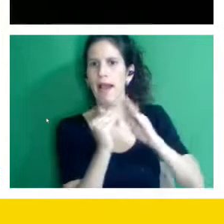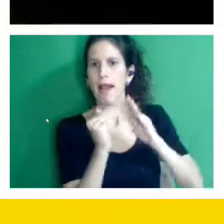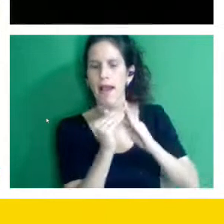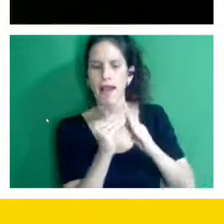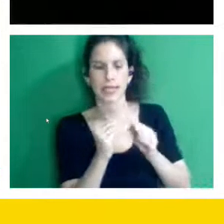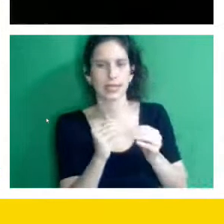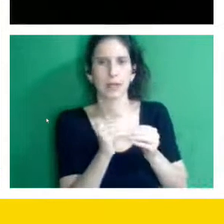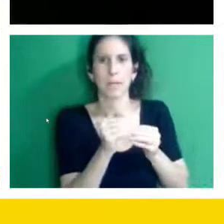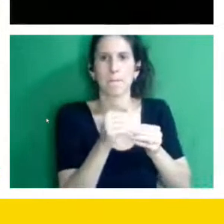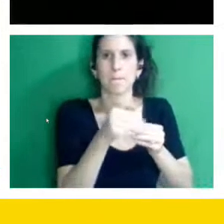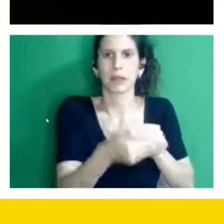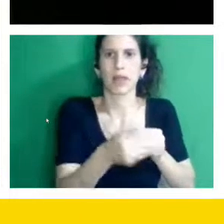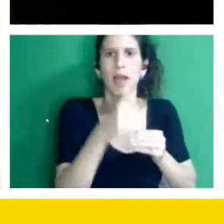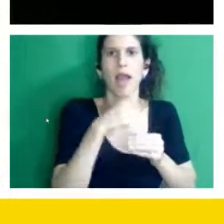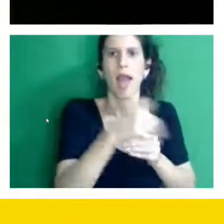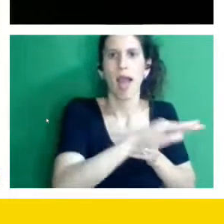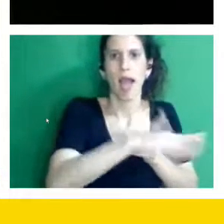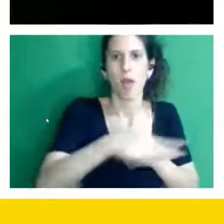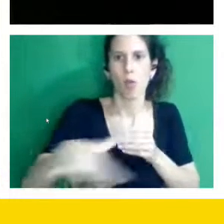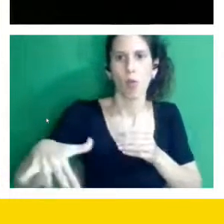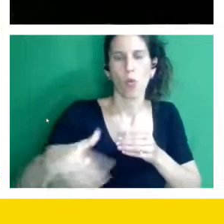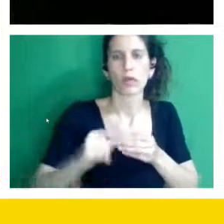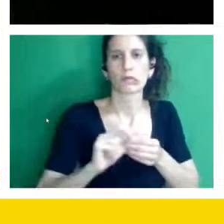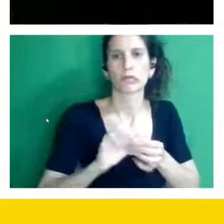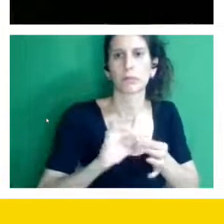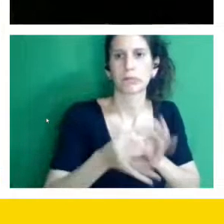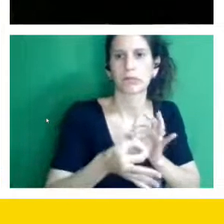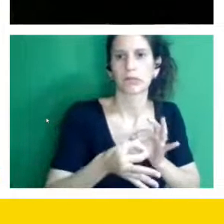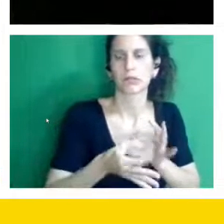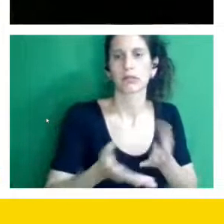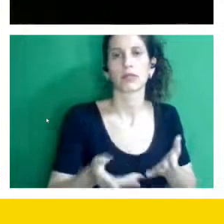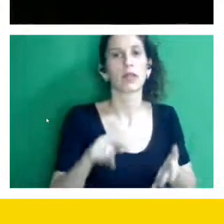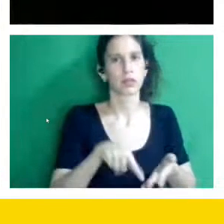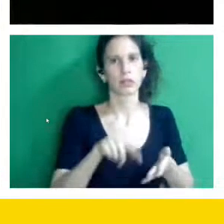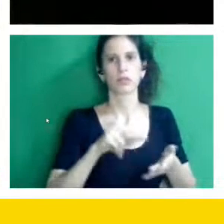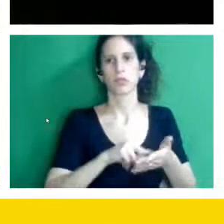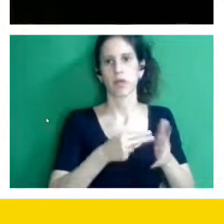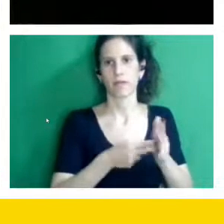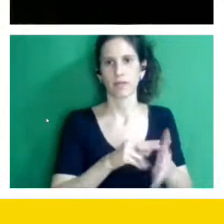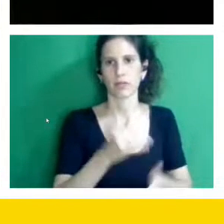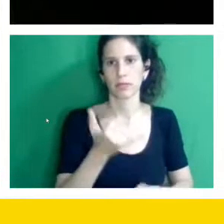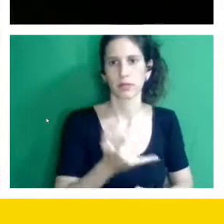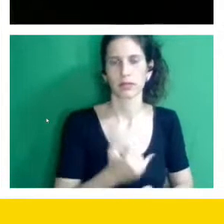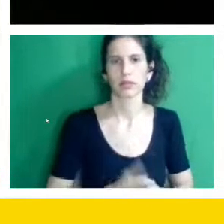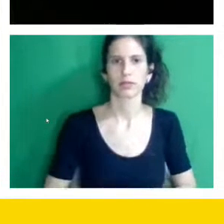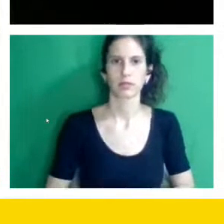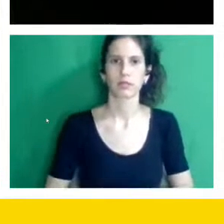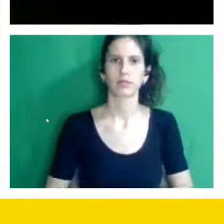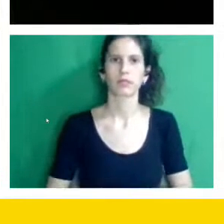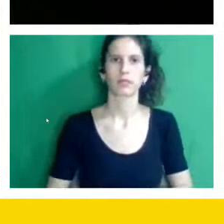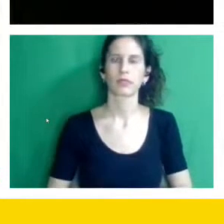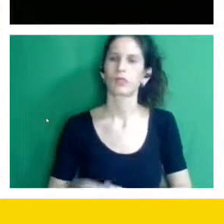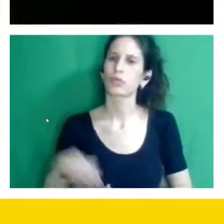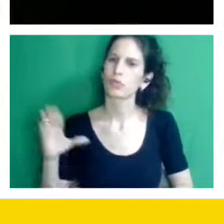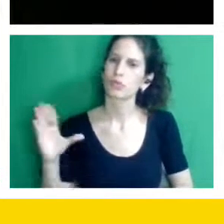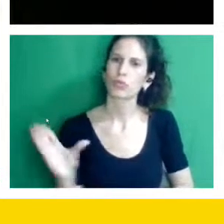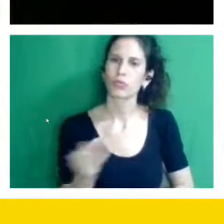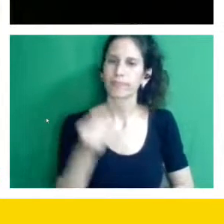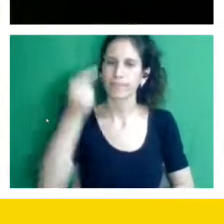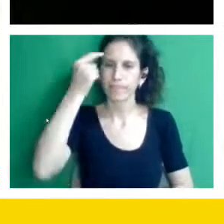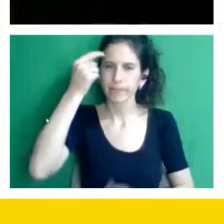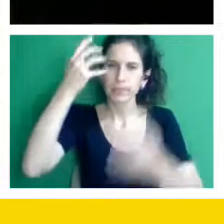Entonces, esta es una manera de empezar desde arriba, y también empezar desde abajo para que las propias comunidades empiecen a